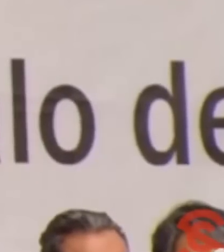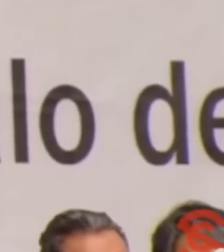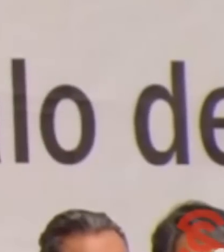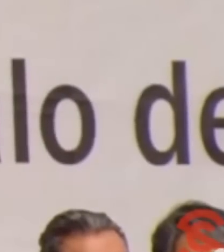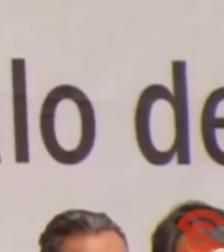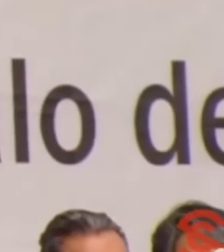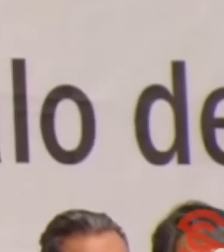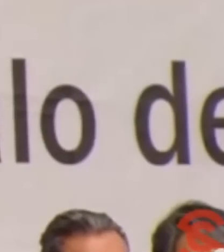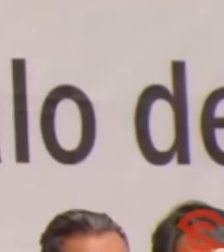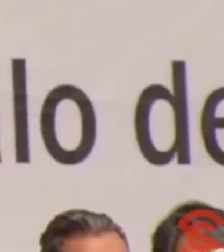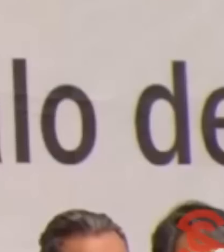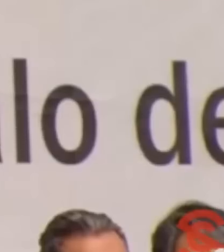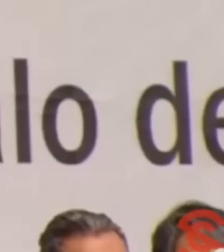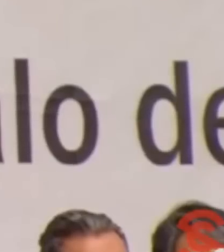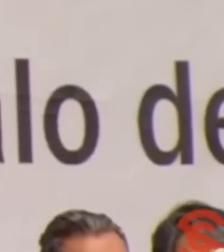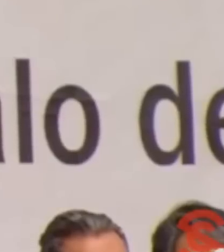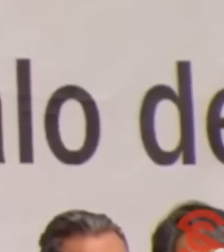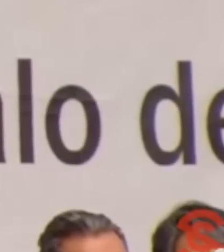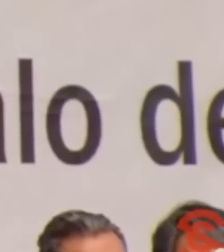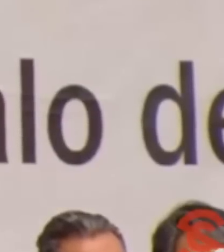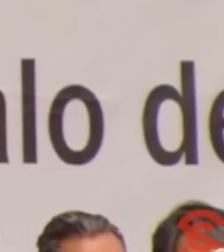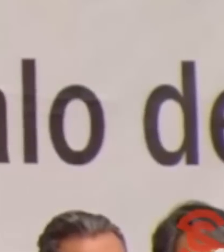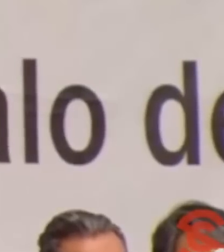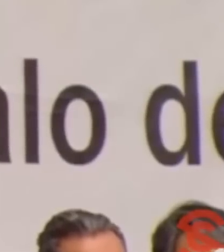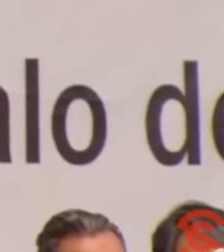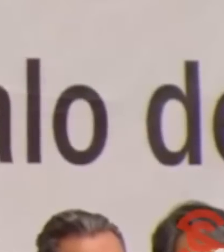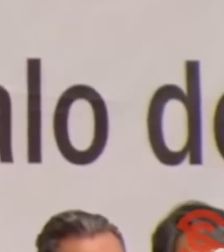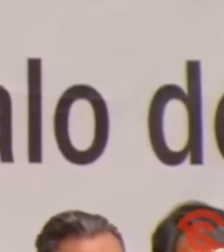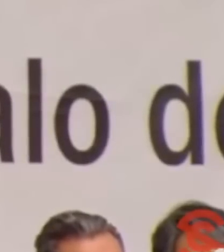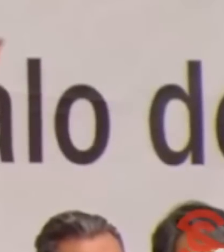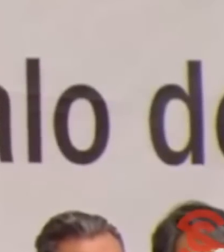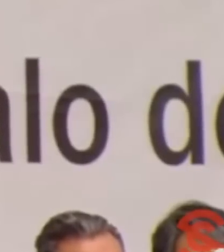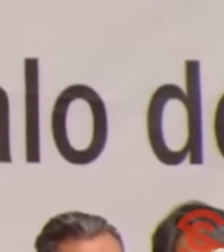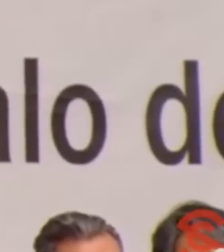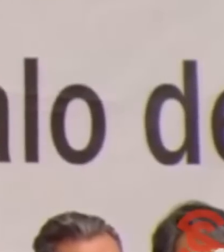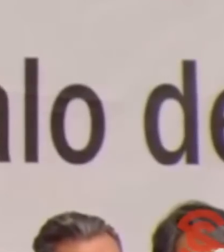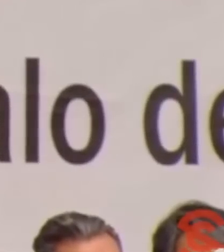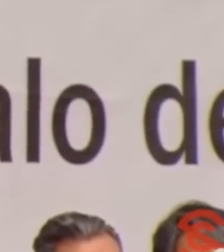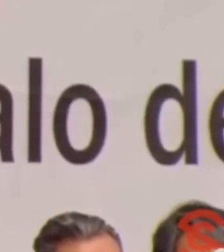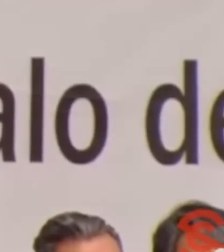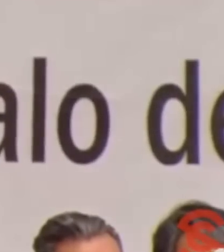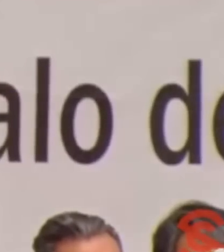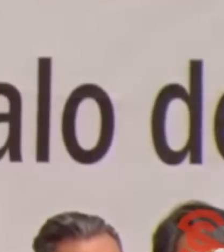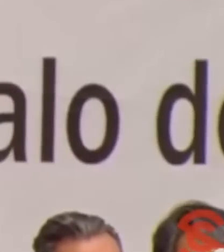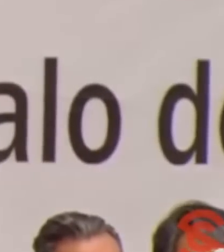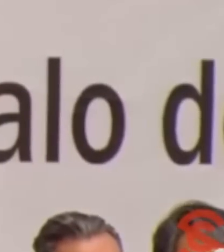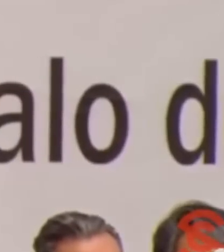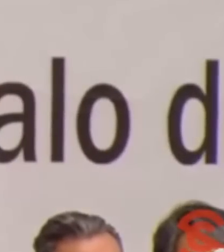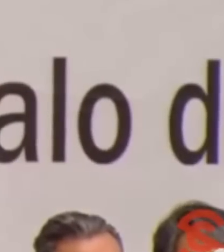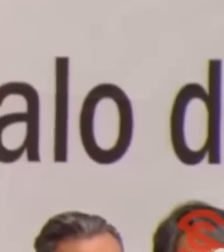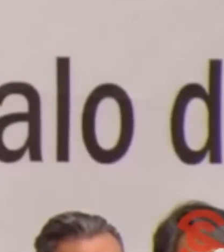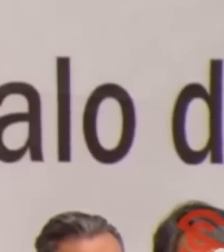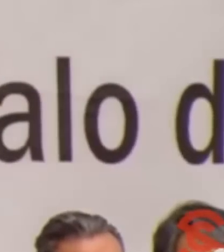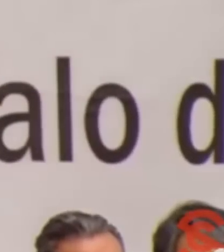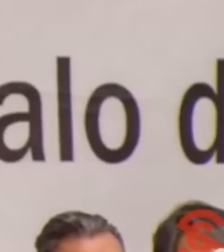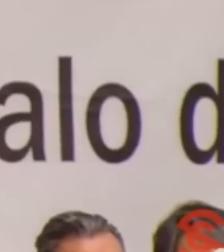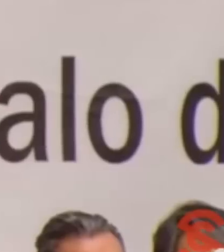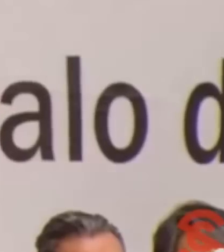en fomentar la industria de la construcción para crear